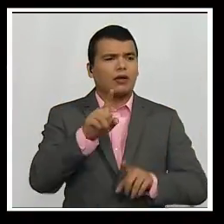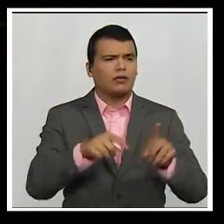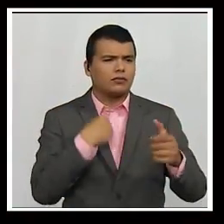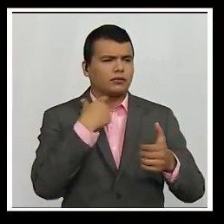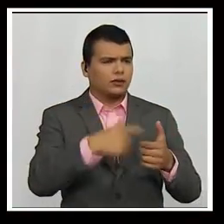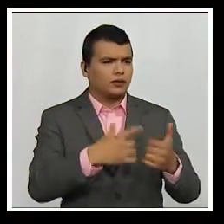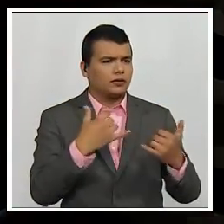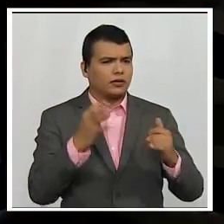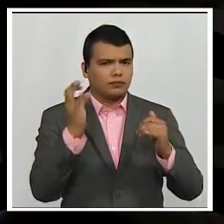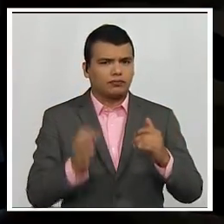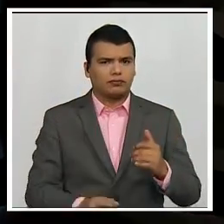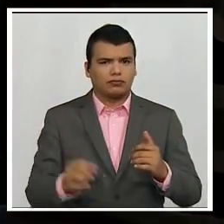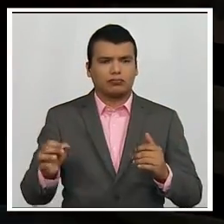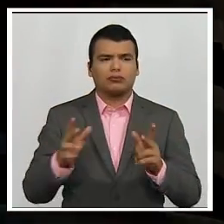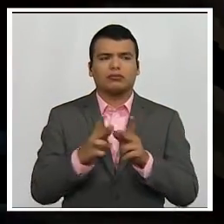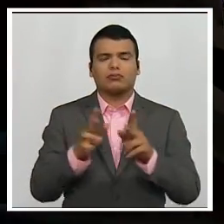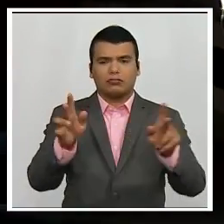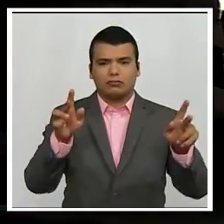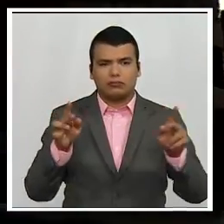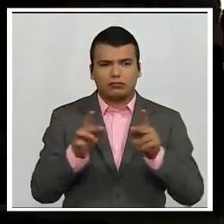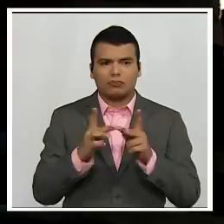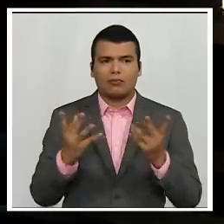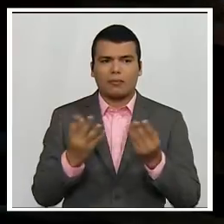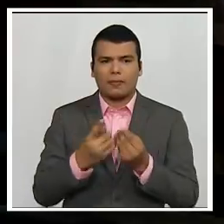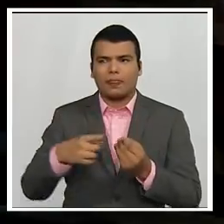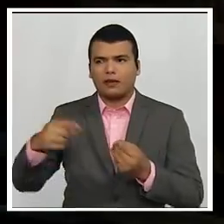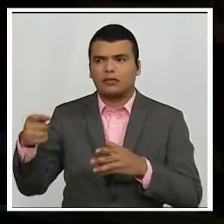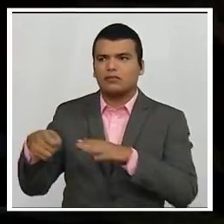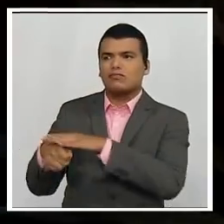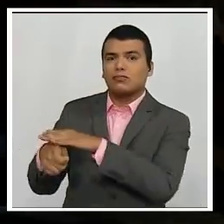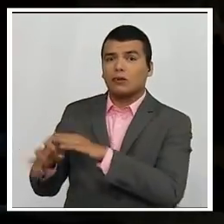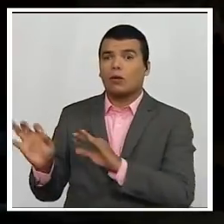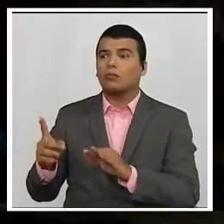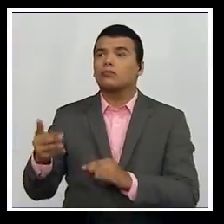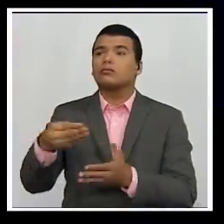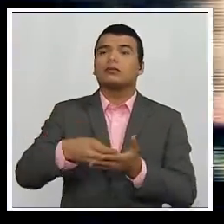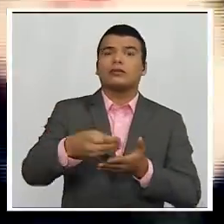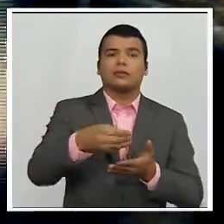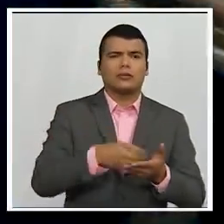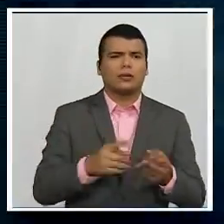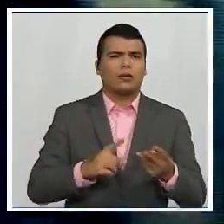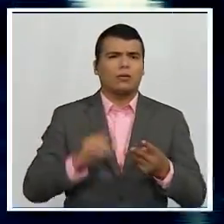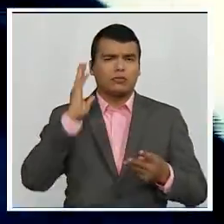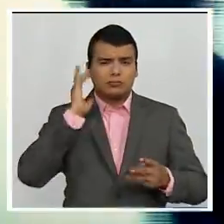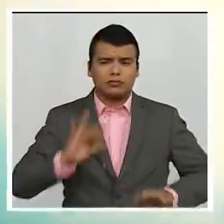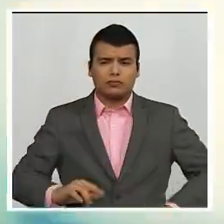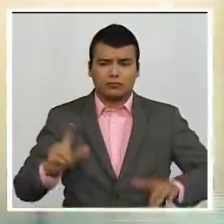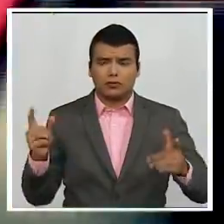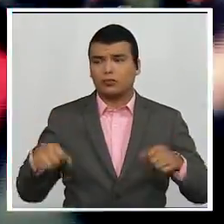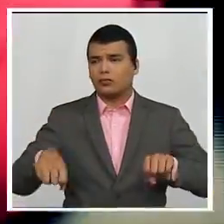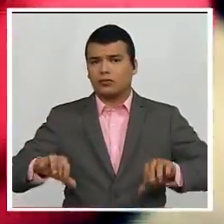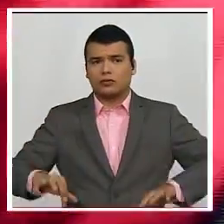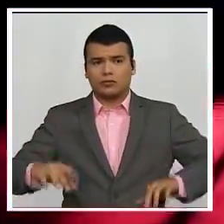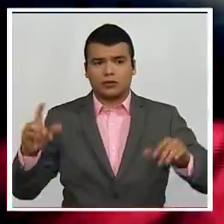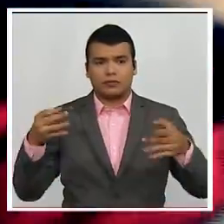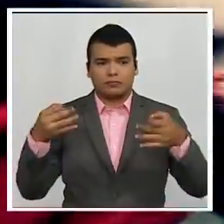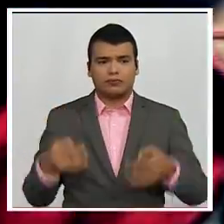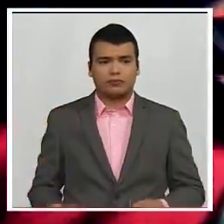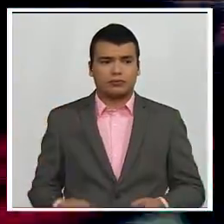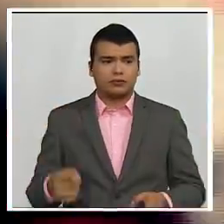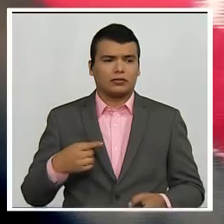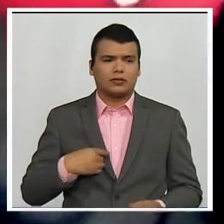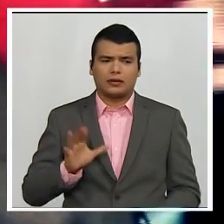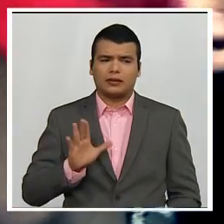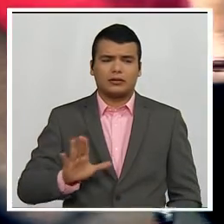ciudad que se llama oficinas de cobro hablar de estas redes dedicadas a la extorsión gol de celulares y motos tiene una gasolina que no pueden controlar